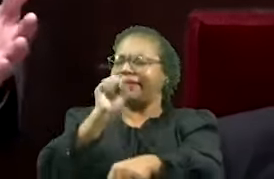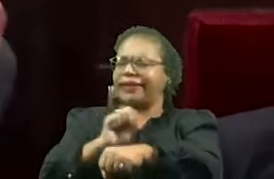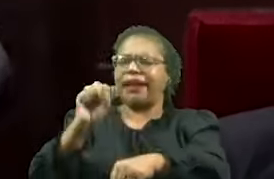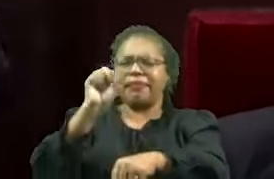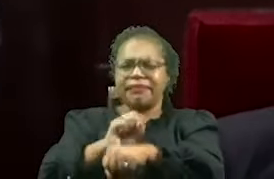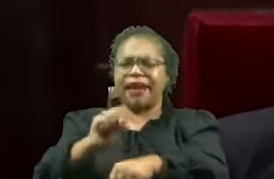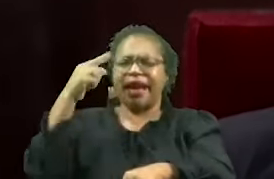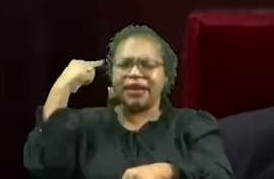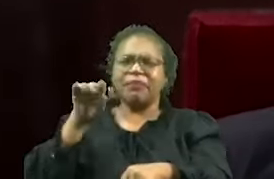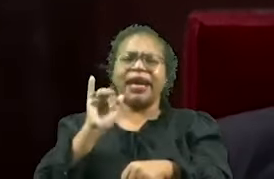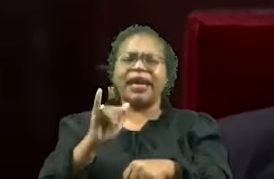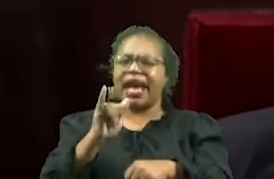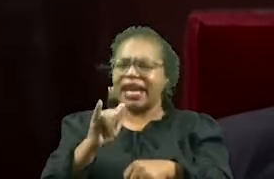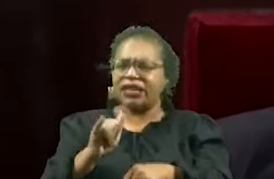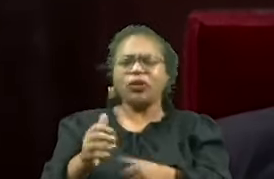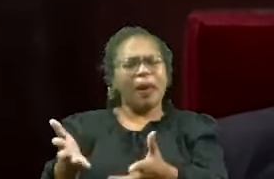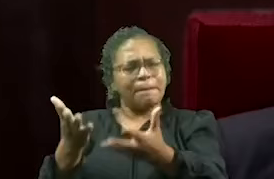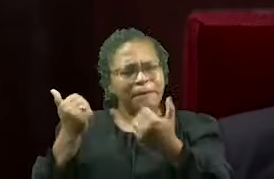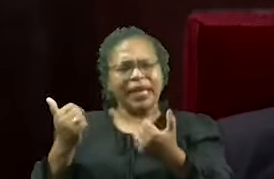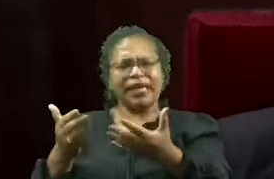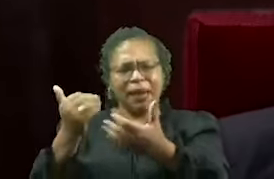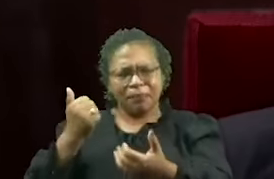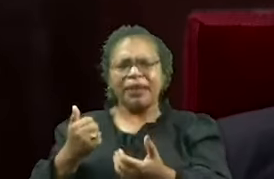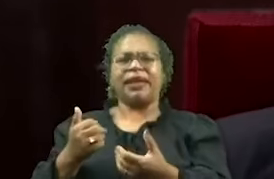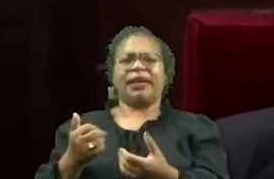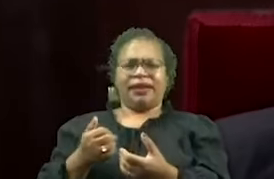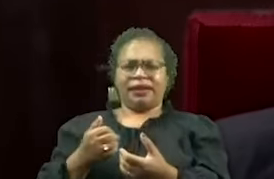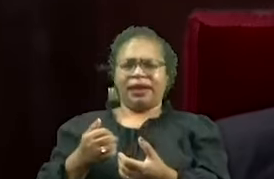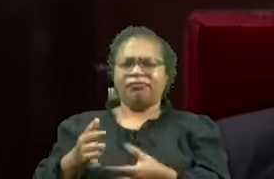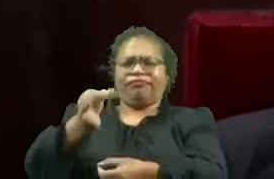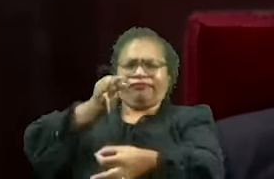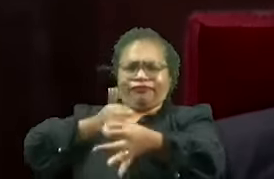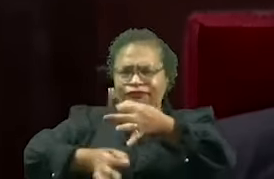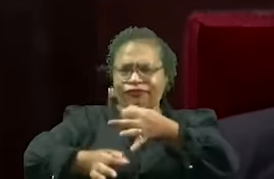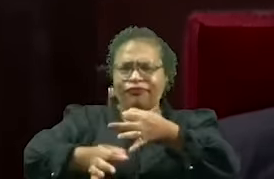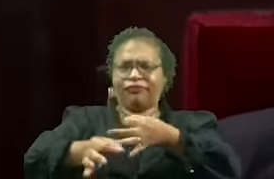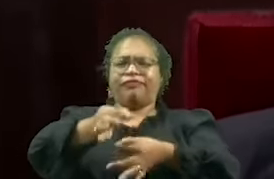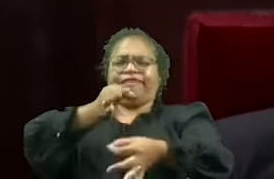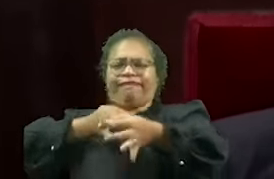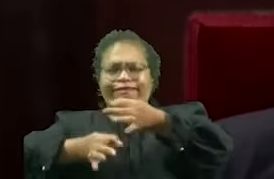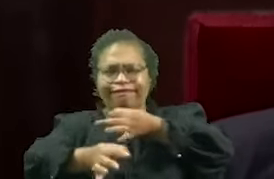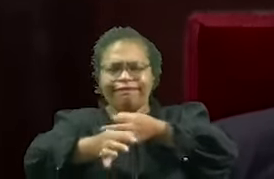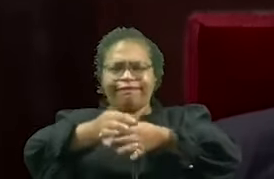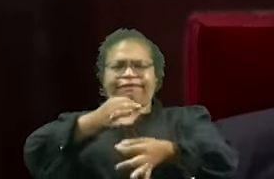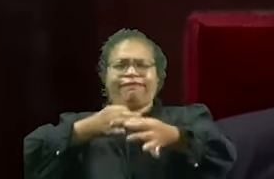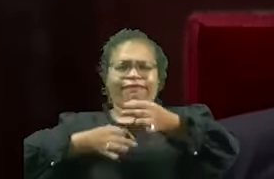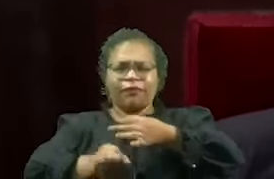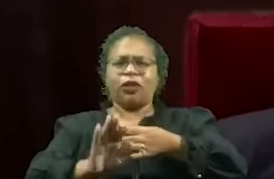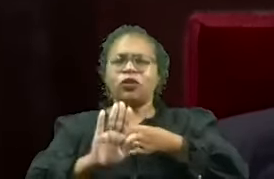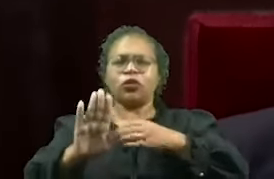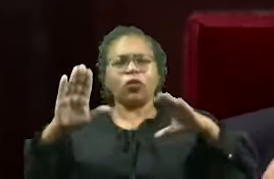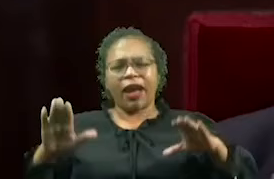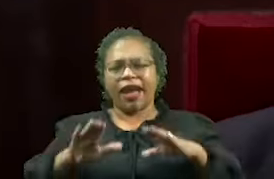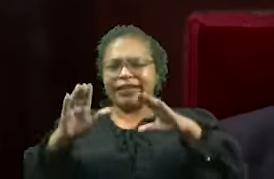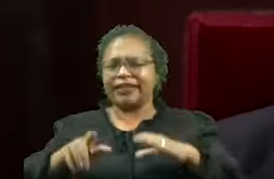más y que lo hagan siempre mejor que los anteriores nuestro pueblo lo demanda y nuestro país nos lo